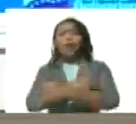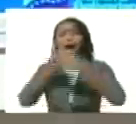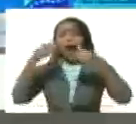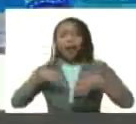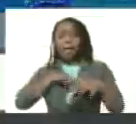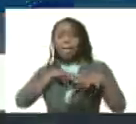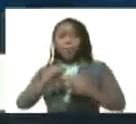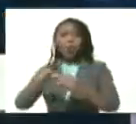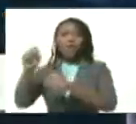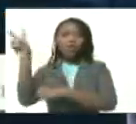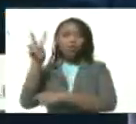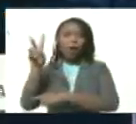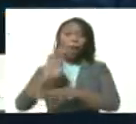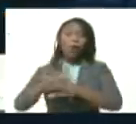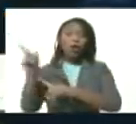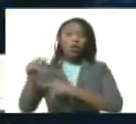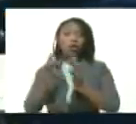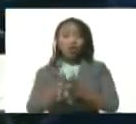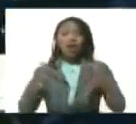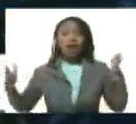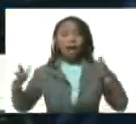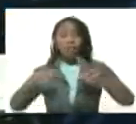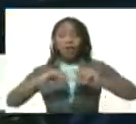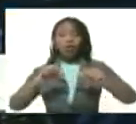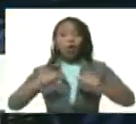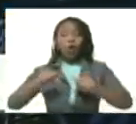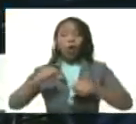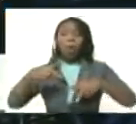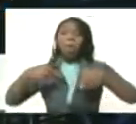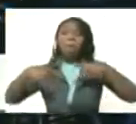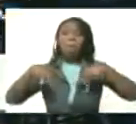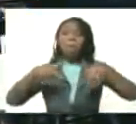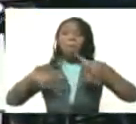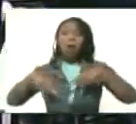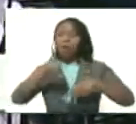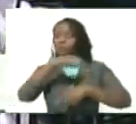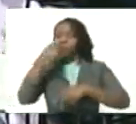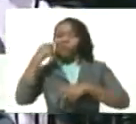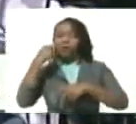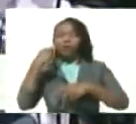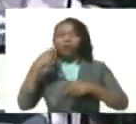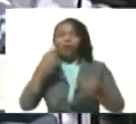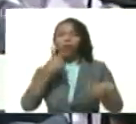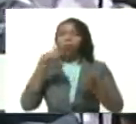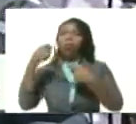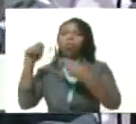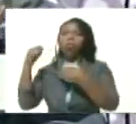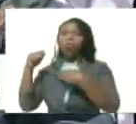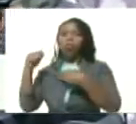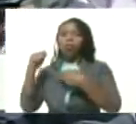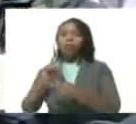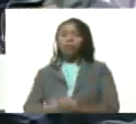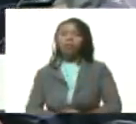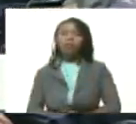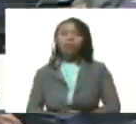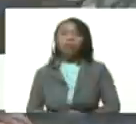Para convertir Venezuela en un gran territorio de paso del tráfico ilícito de drogas.